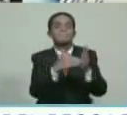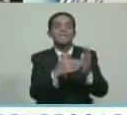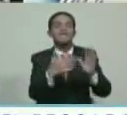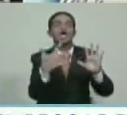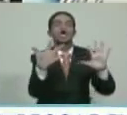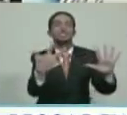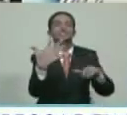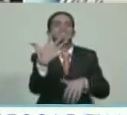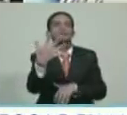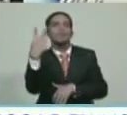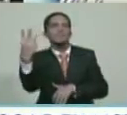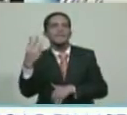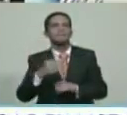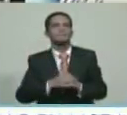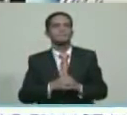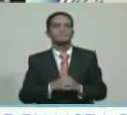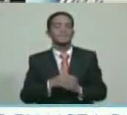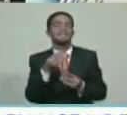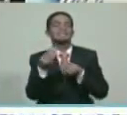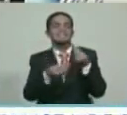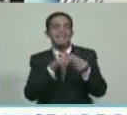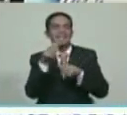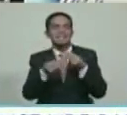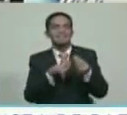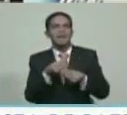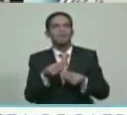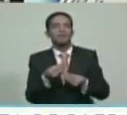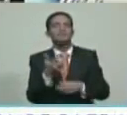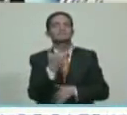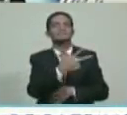6.853 casos. Se han realizado